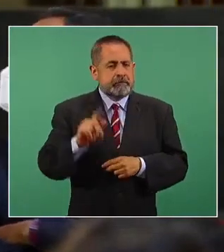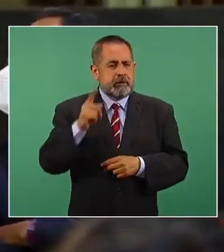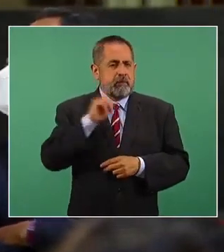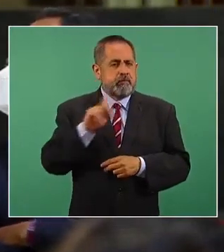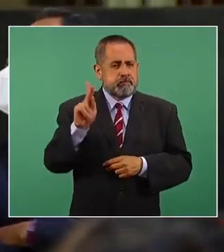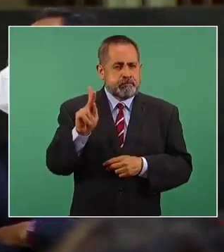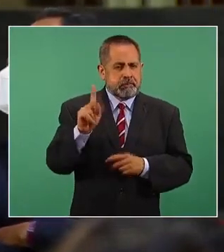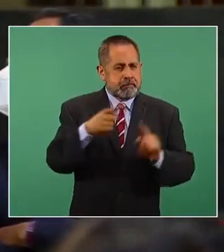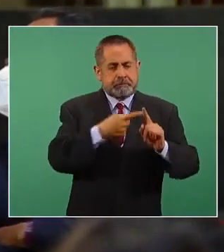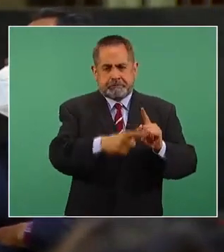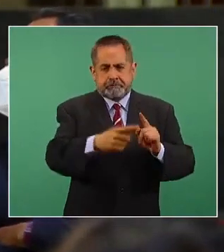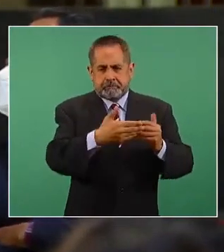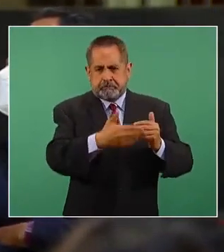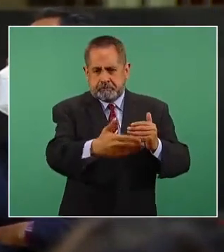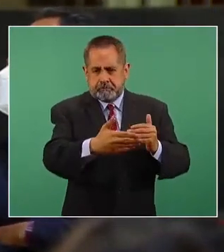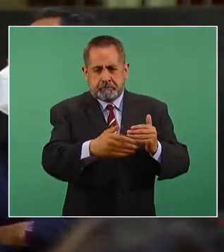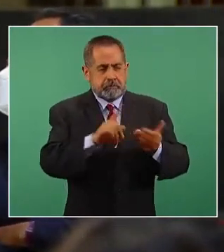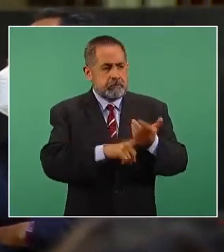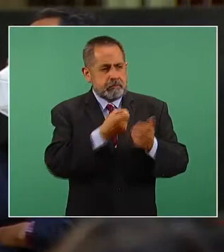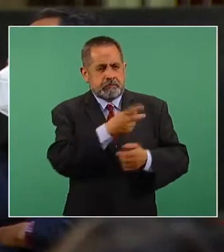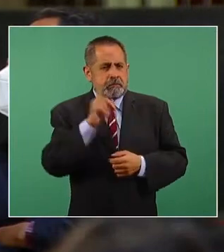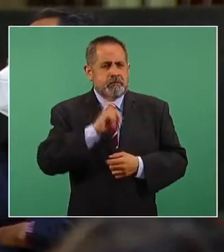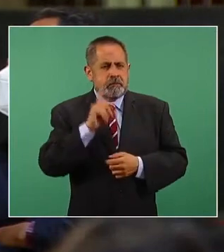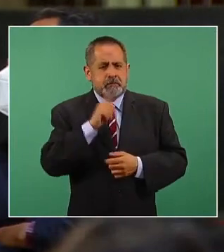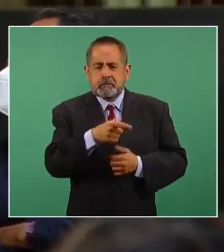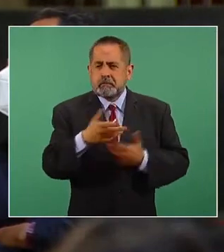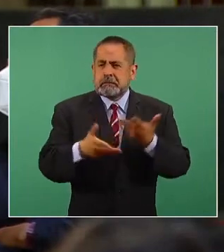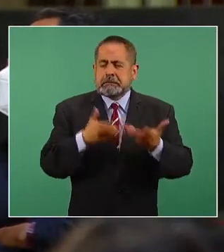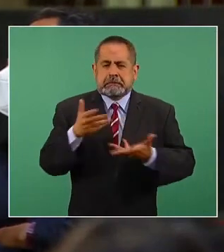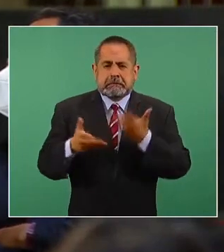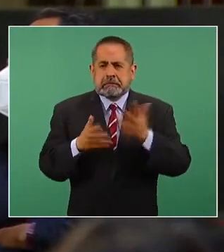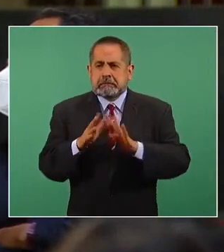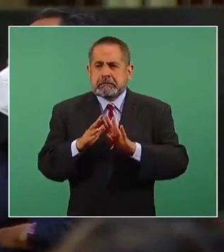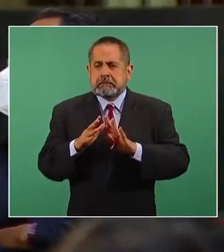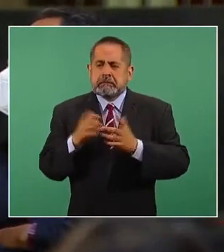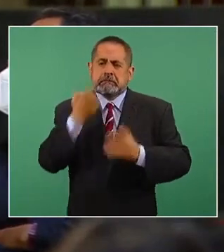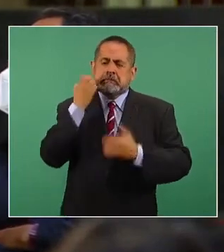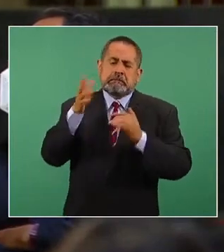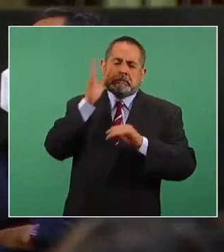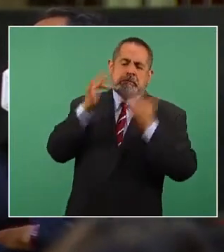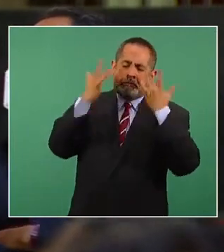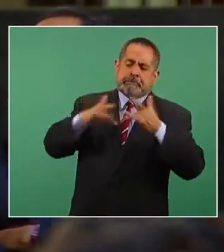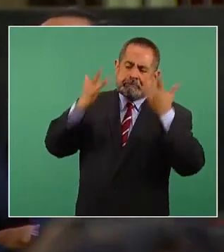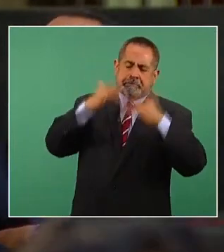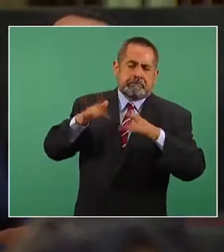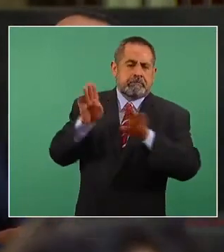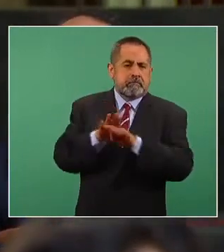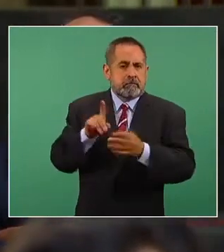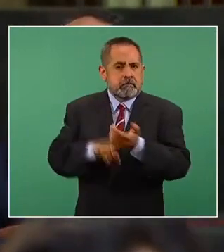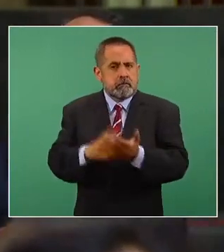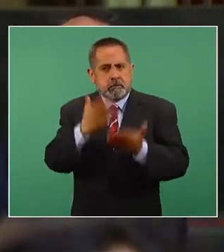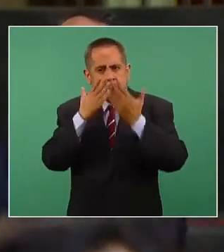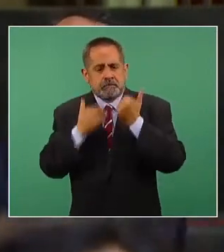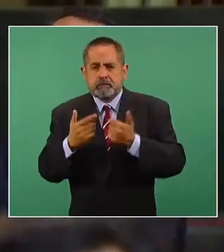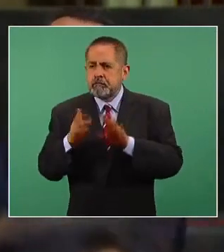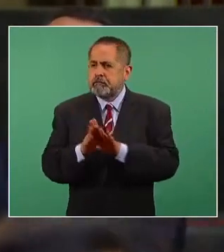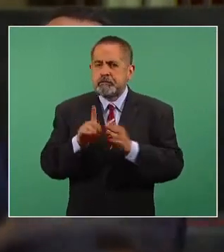por este periodo en particular, tienden a tener deserción en las escuelas por no